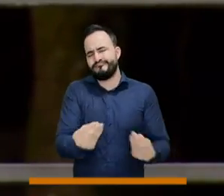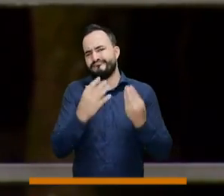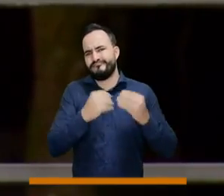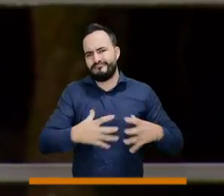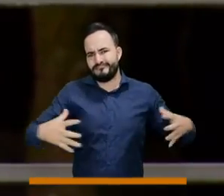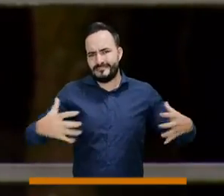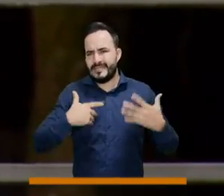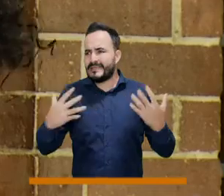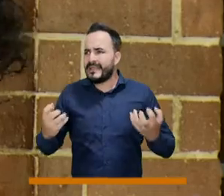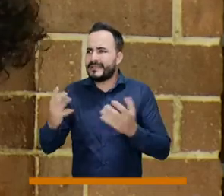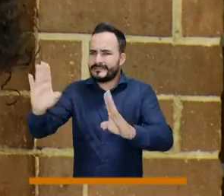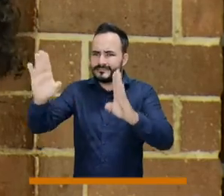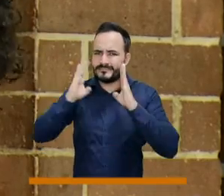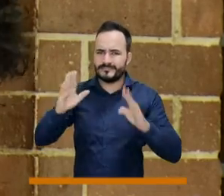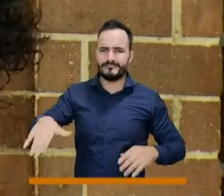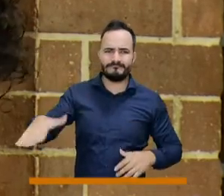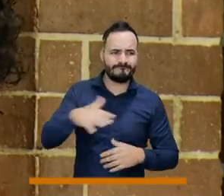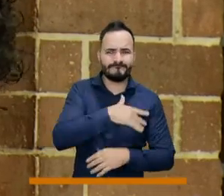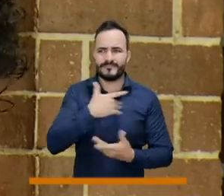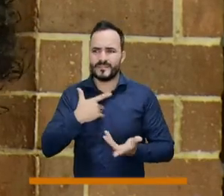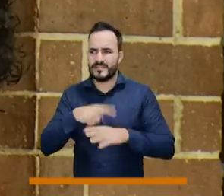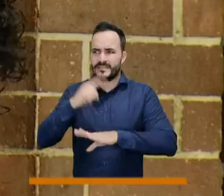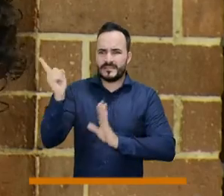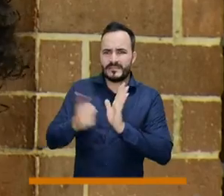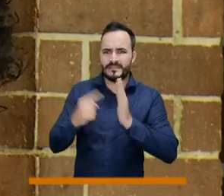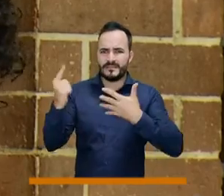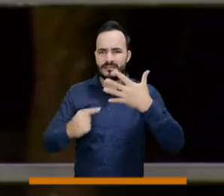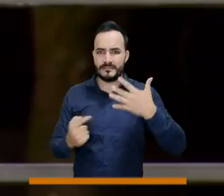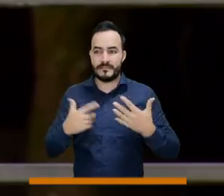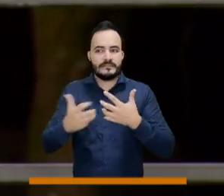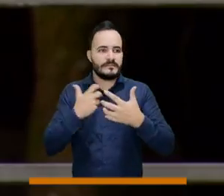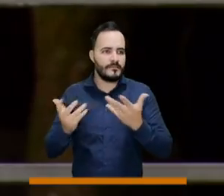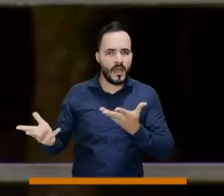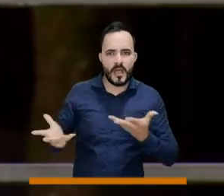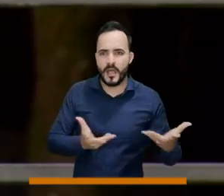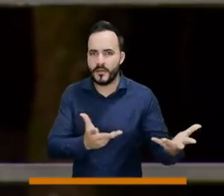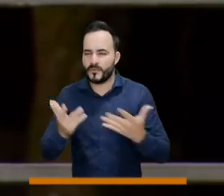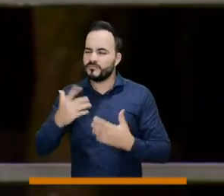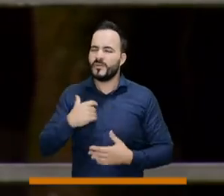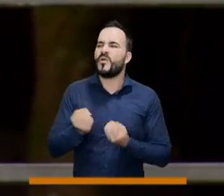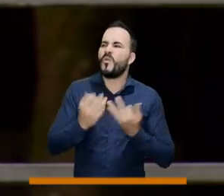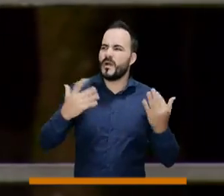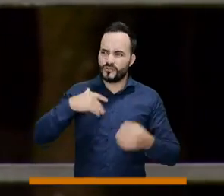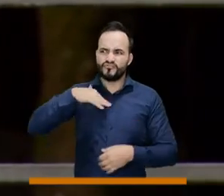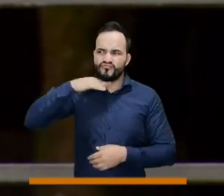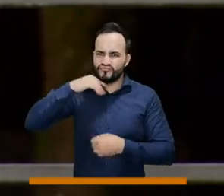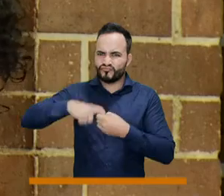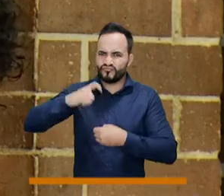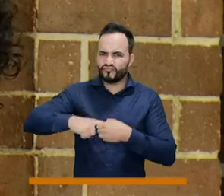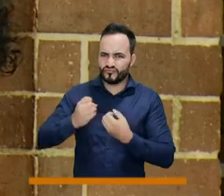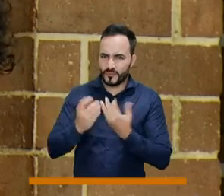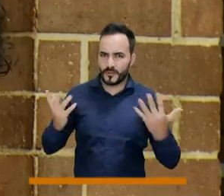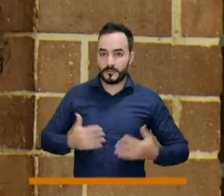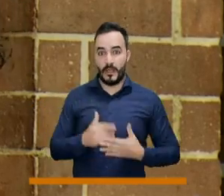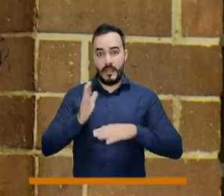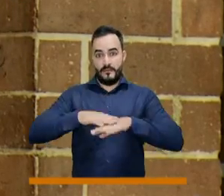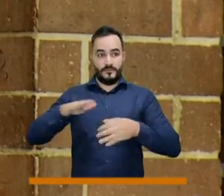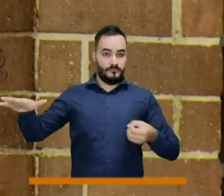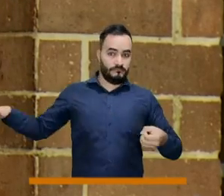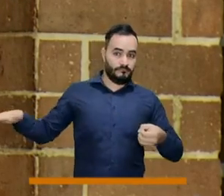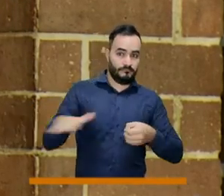migrantes venezolanos, por ejemplo, de tantos niños que necesitan atención integral. ¿Qué hacemos para incorporarlos al sistema? ¿Cómo vamos en